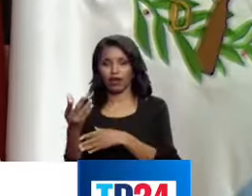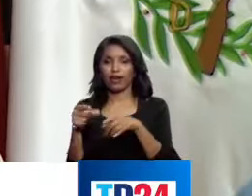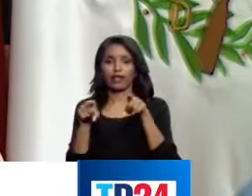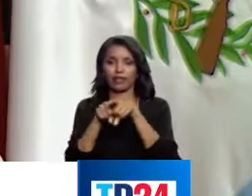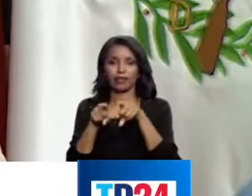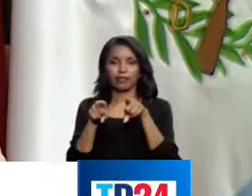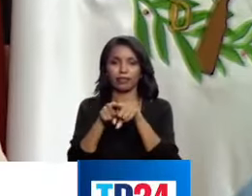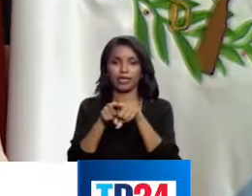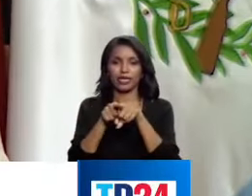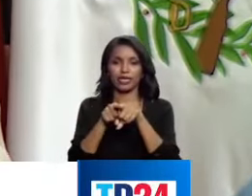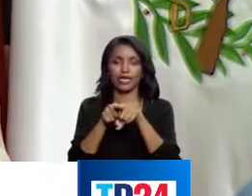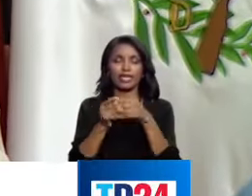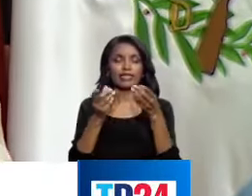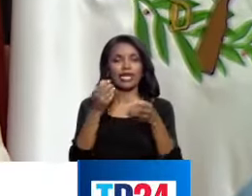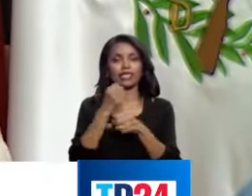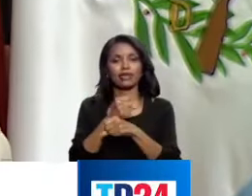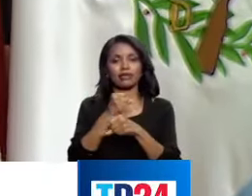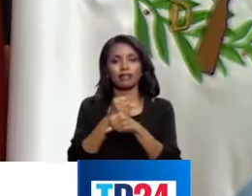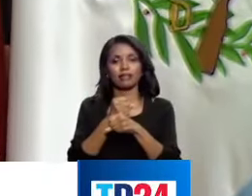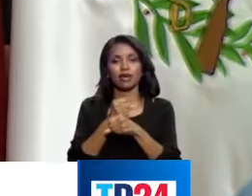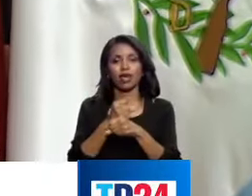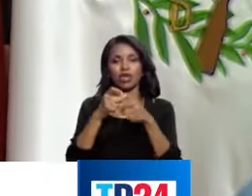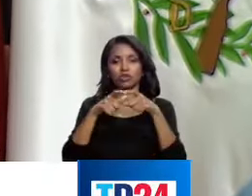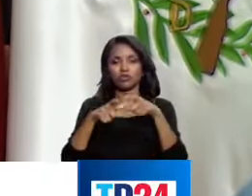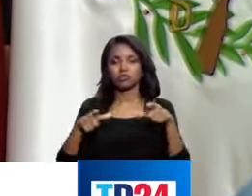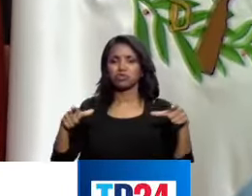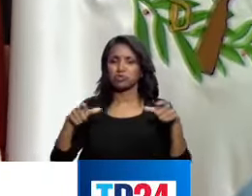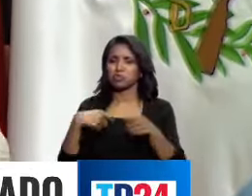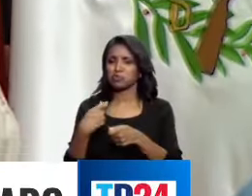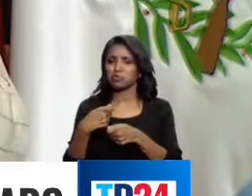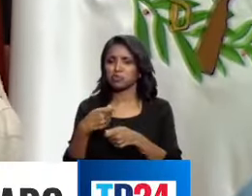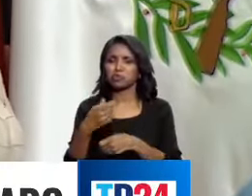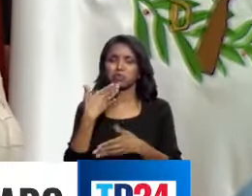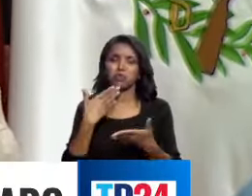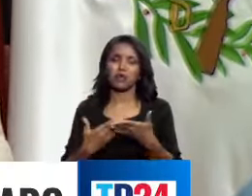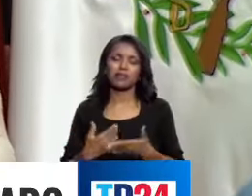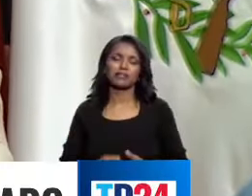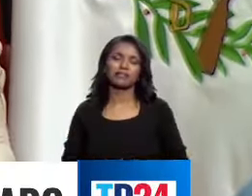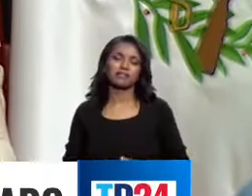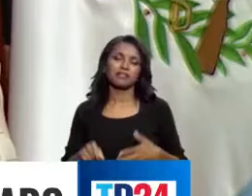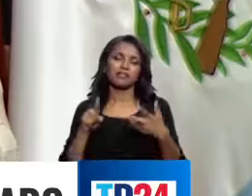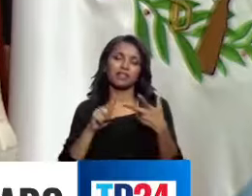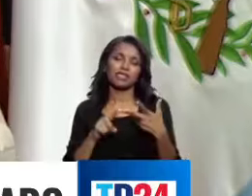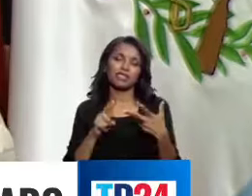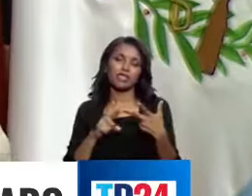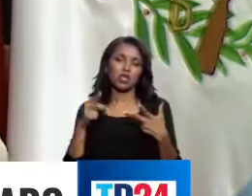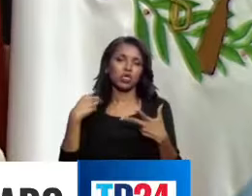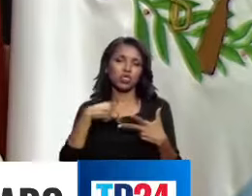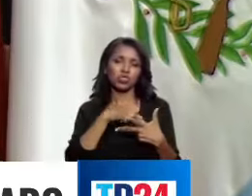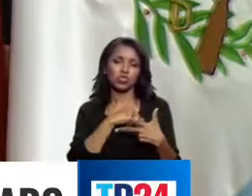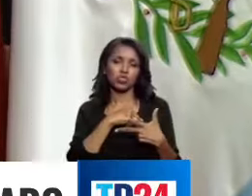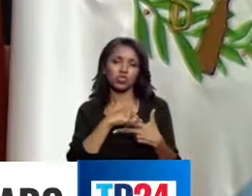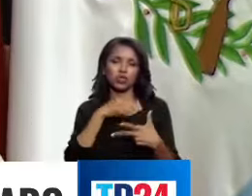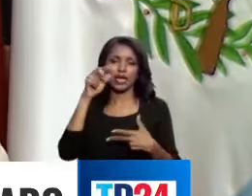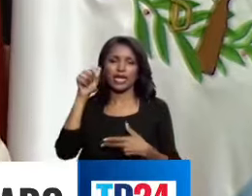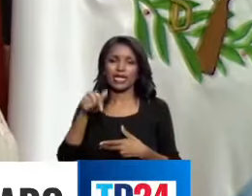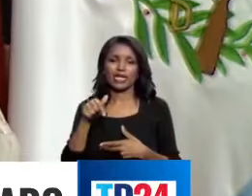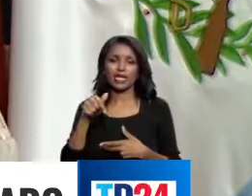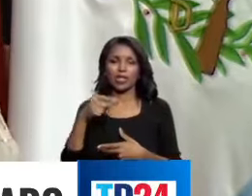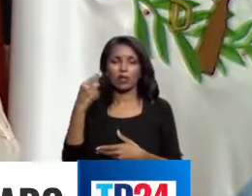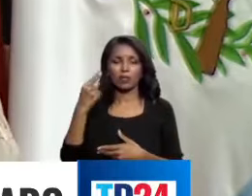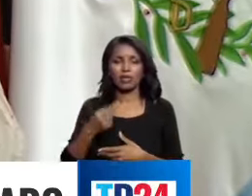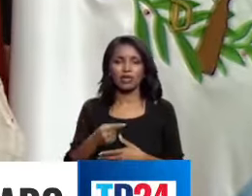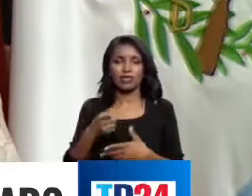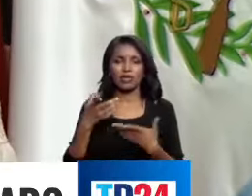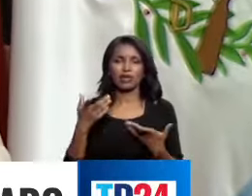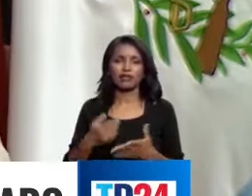ello, empleo digno, salario justo. Tercero, nosotros estamos obligados